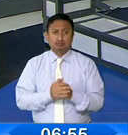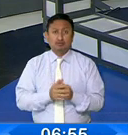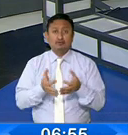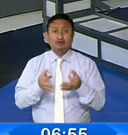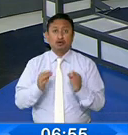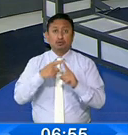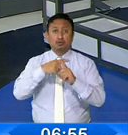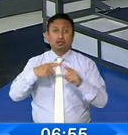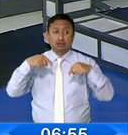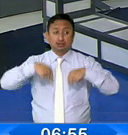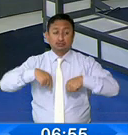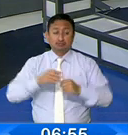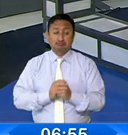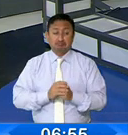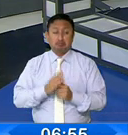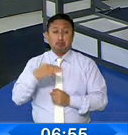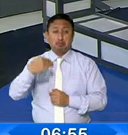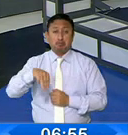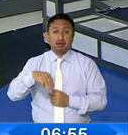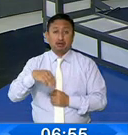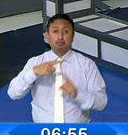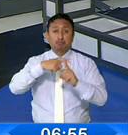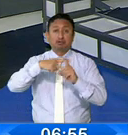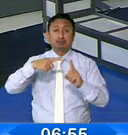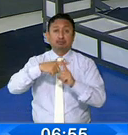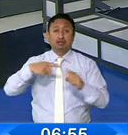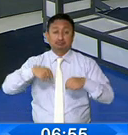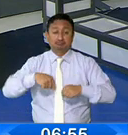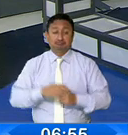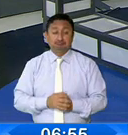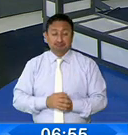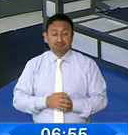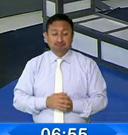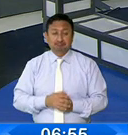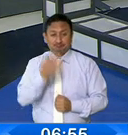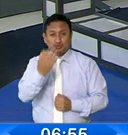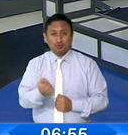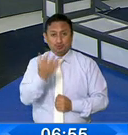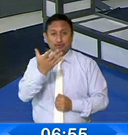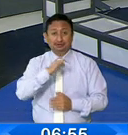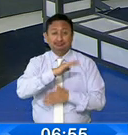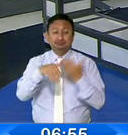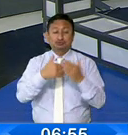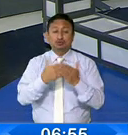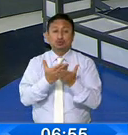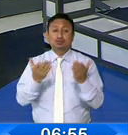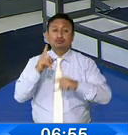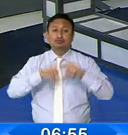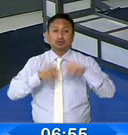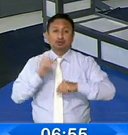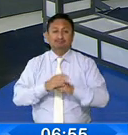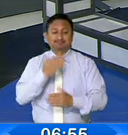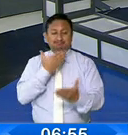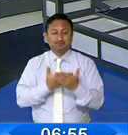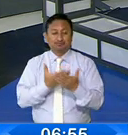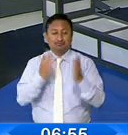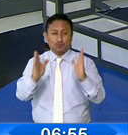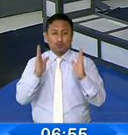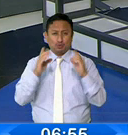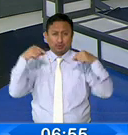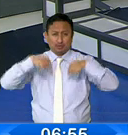Sí, de semana, todo mitad. Bueno, muy buenos días con todos ustedes, amigos. Gracias por unirnos a nuestra señal, por